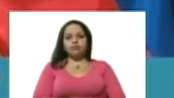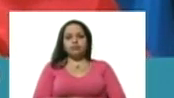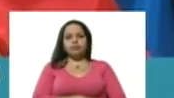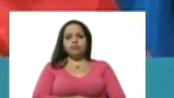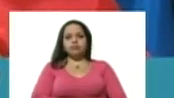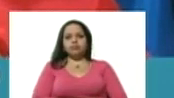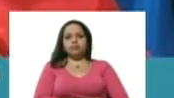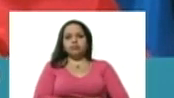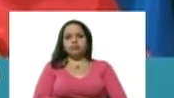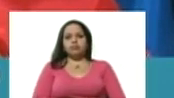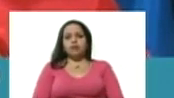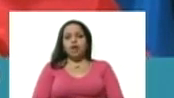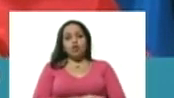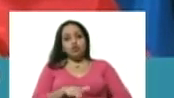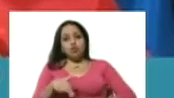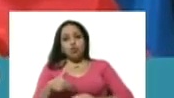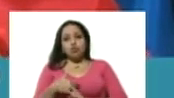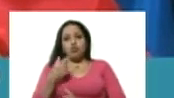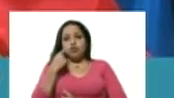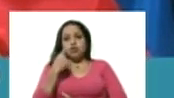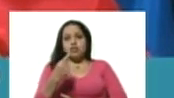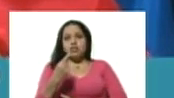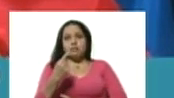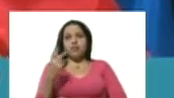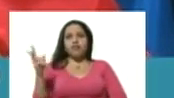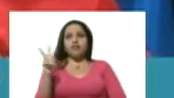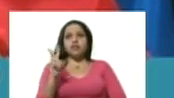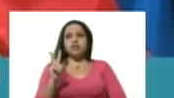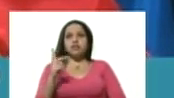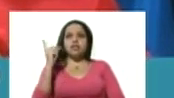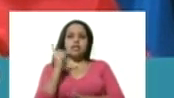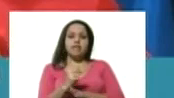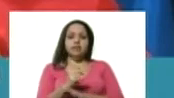Nosotros decimos desde Venezuela, tenemos que